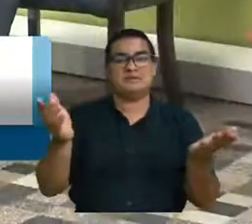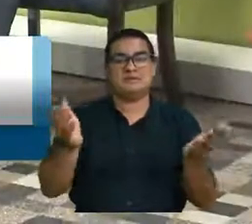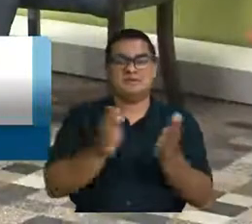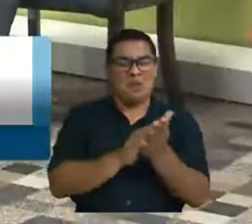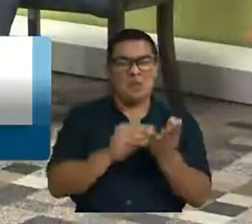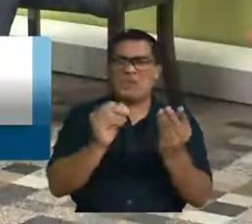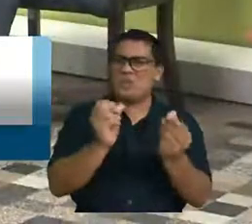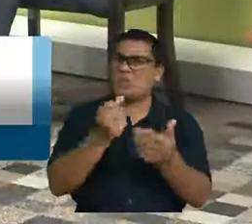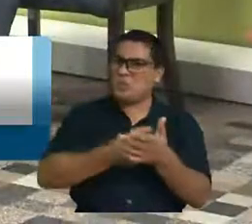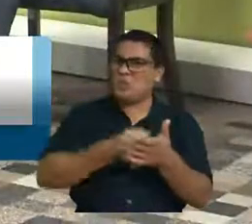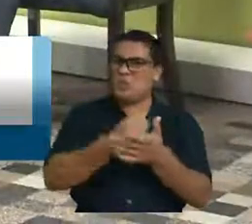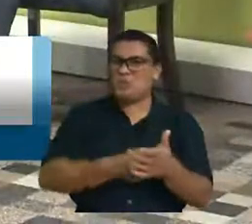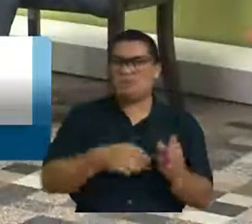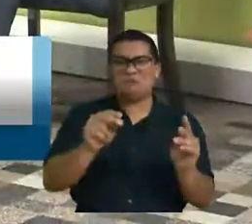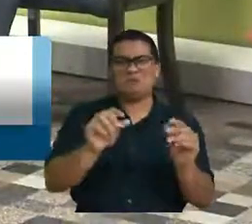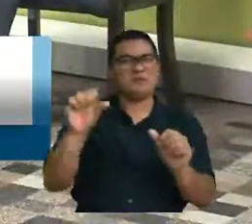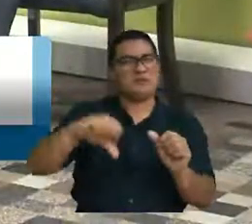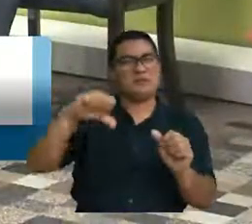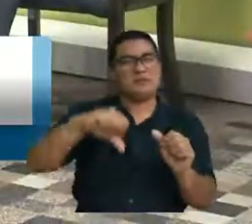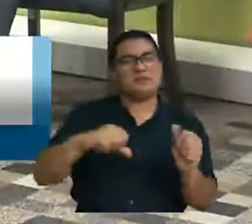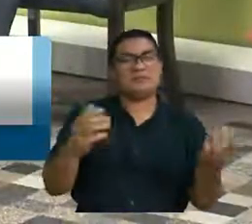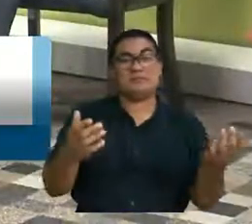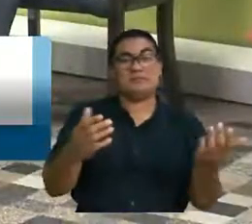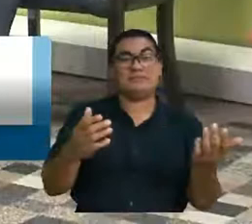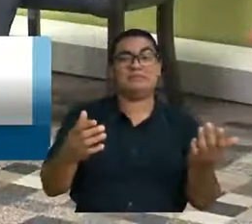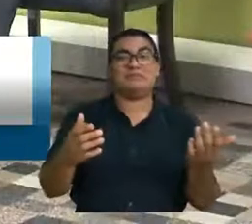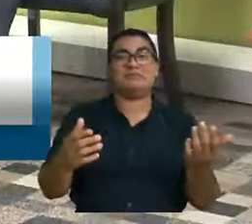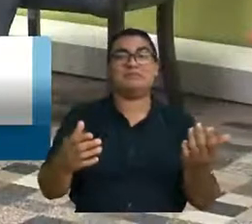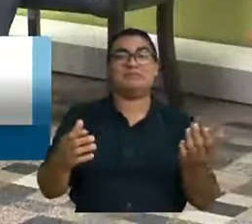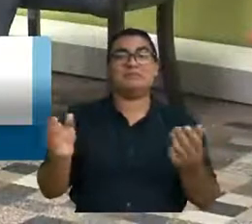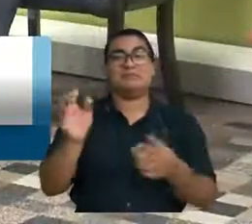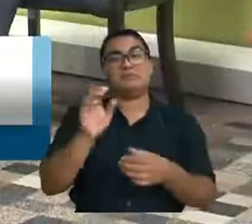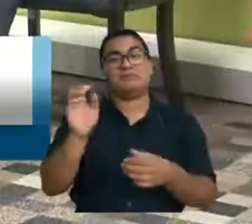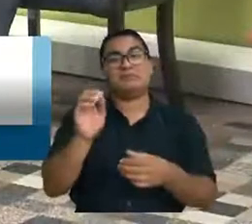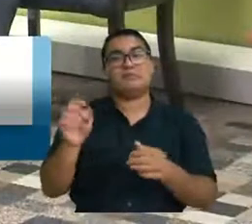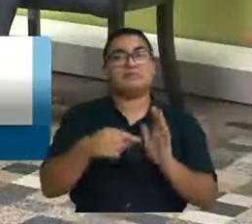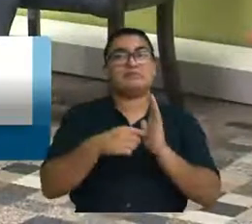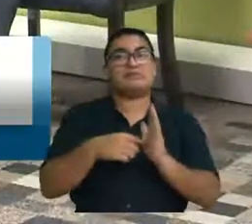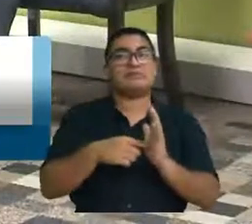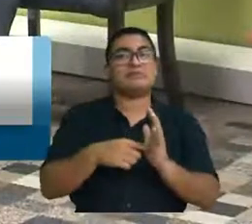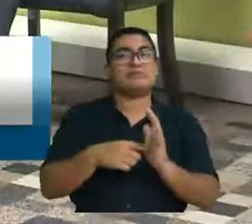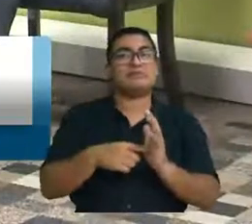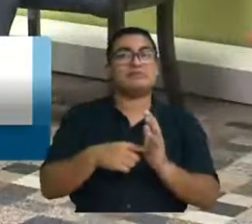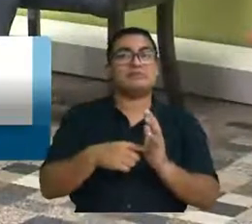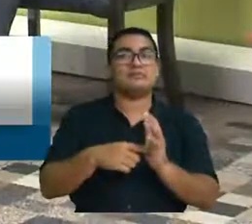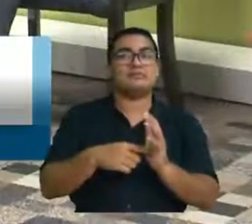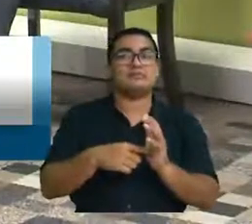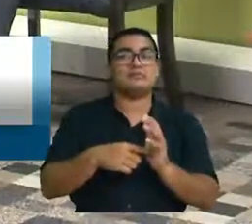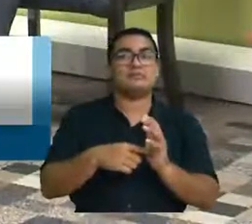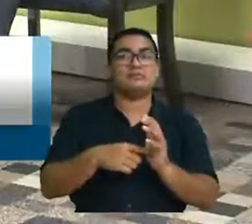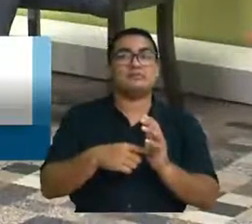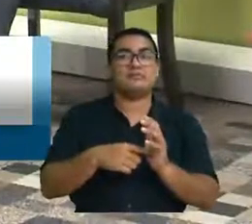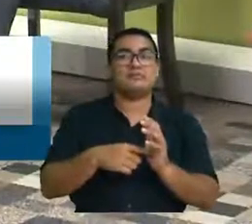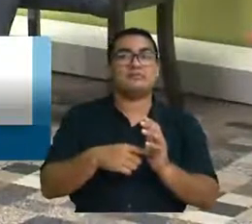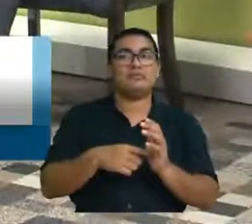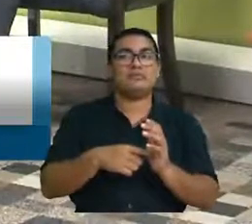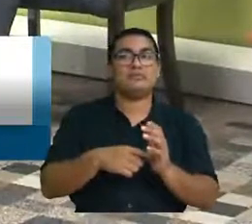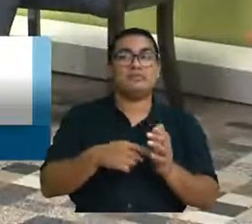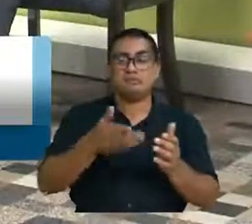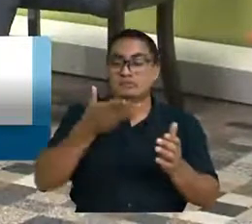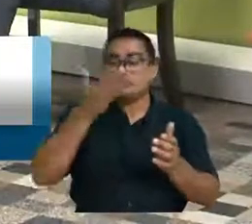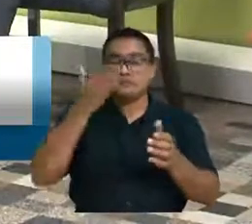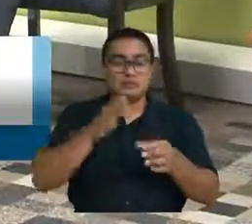esté correctamente al 70%. O si el alcohol que vos te aplicás, generalmente vos sentís el olor a